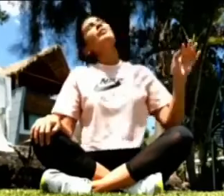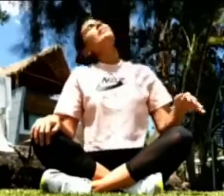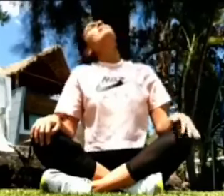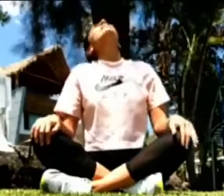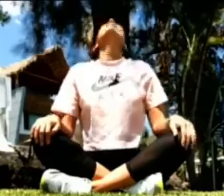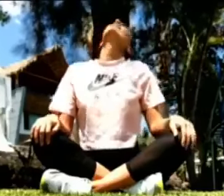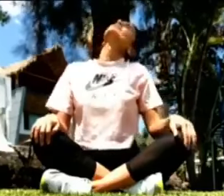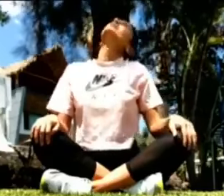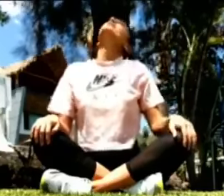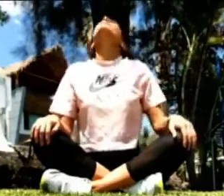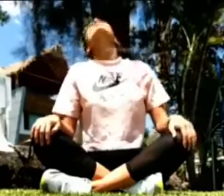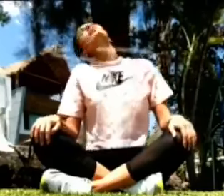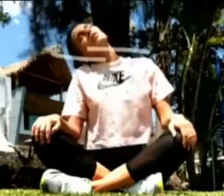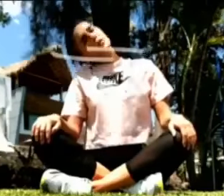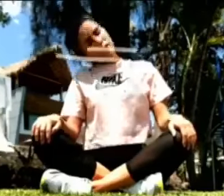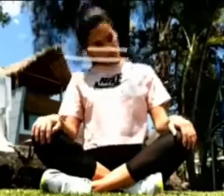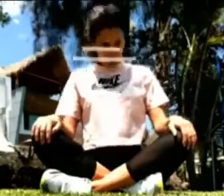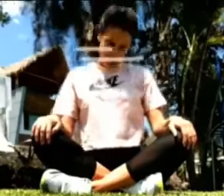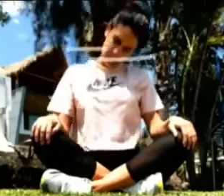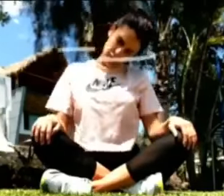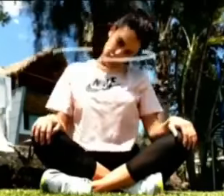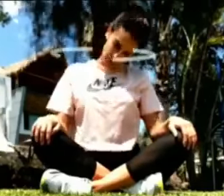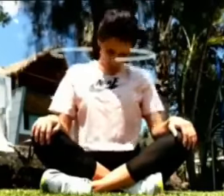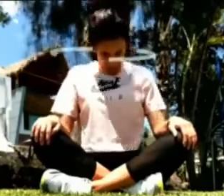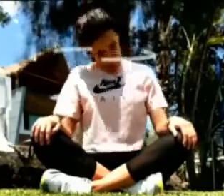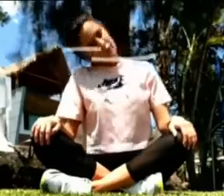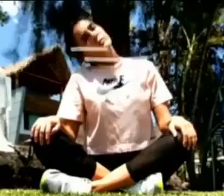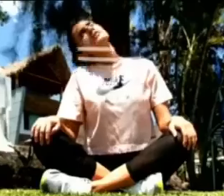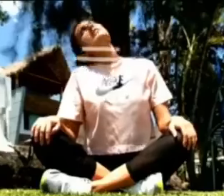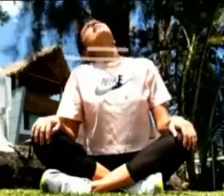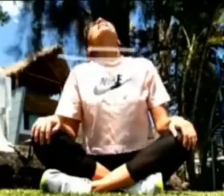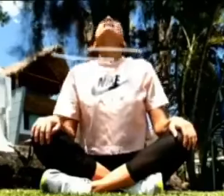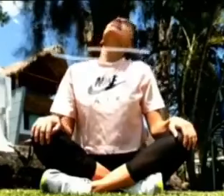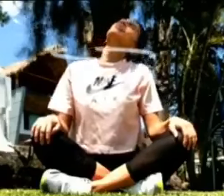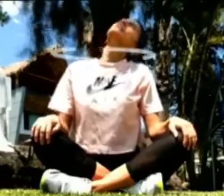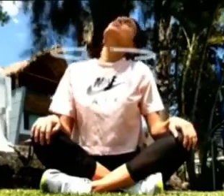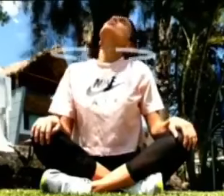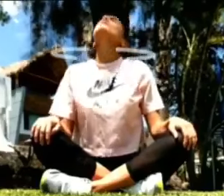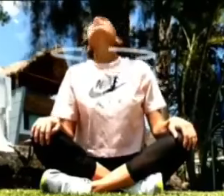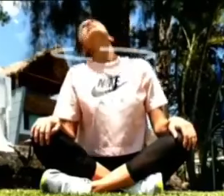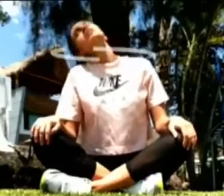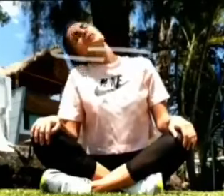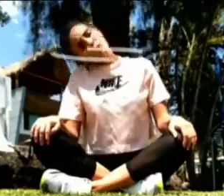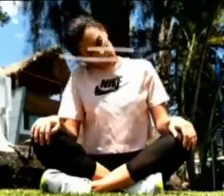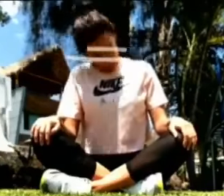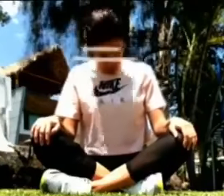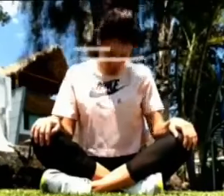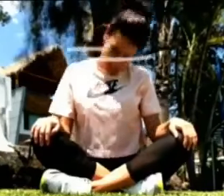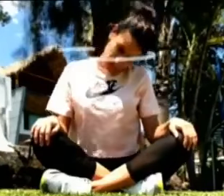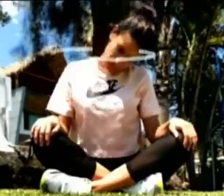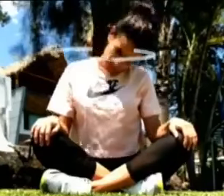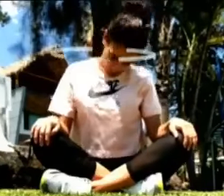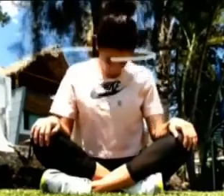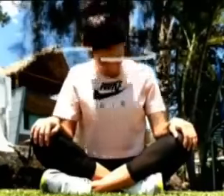Muy bien. Ahora vamos a mover un poco el cuello. Vamos a relajarlo. Hacemos medios círculos.